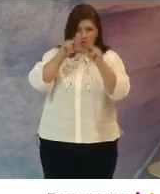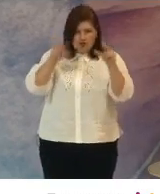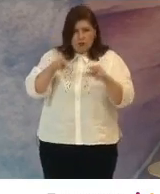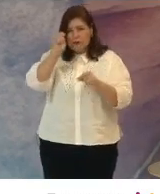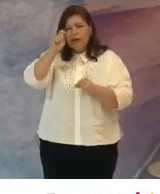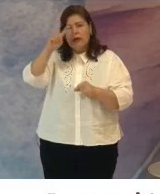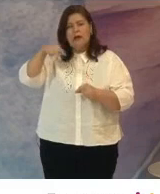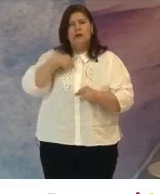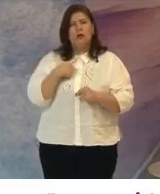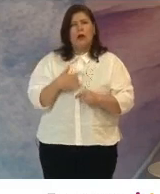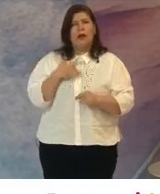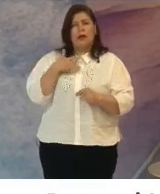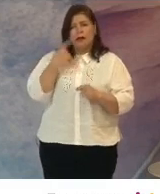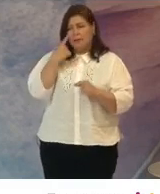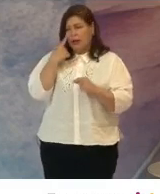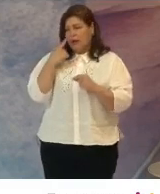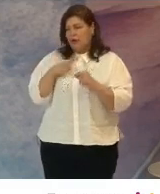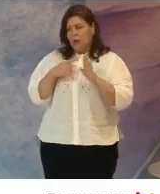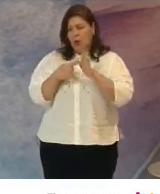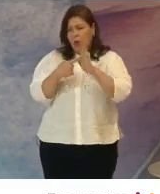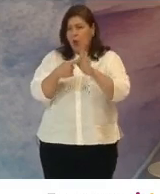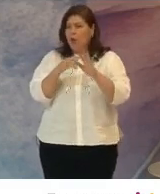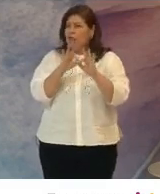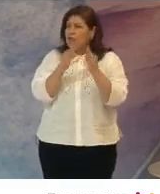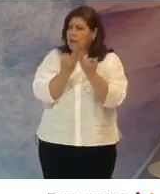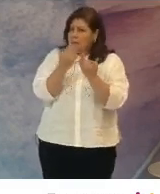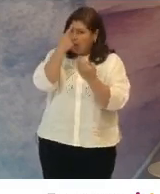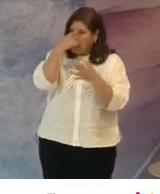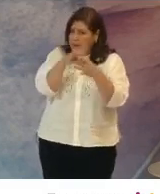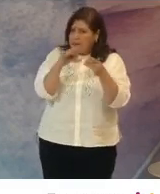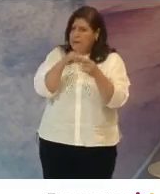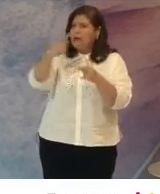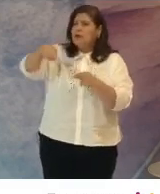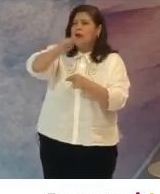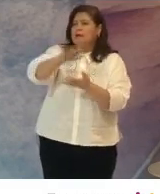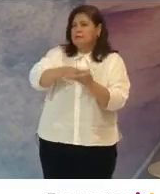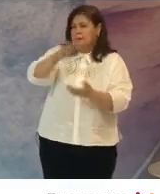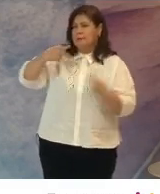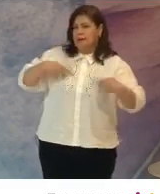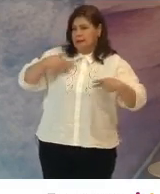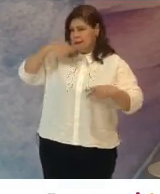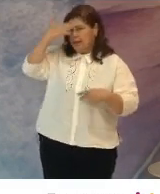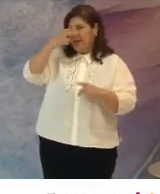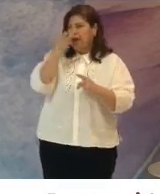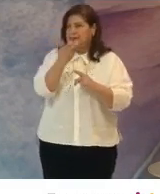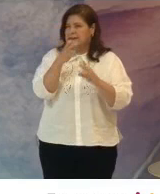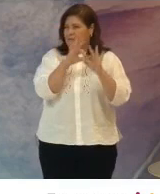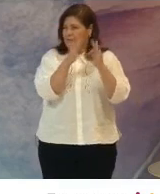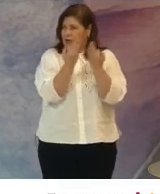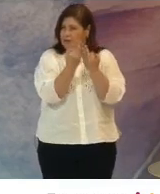Es una manera de describirlo, pero todos están familiarizados con esto.